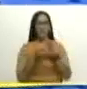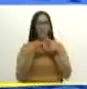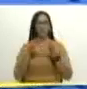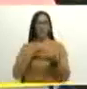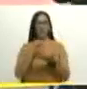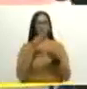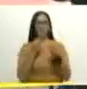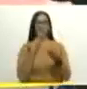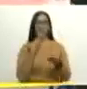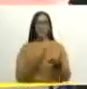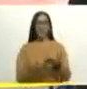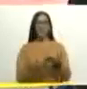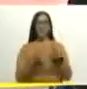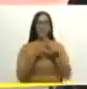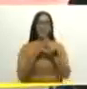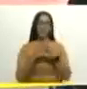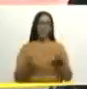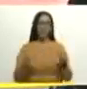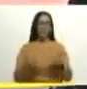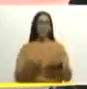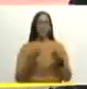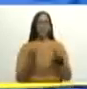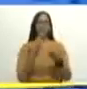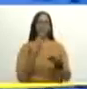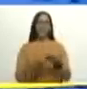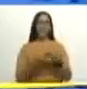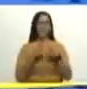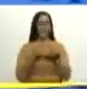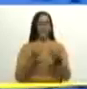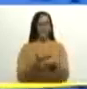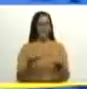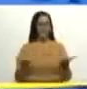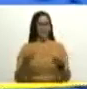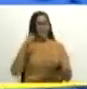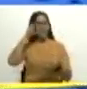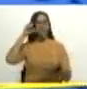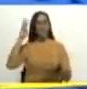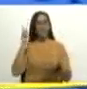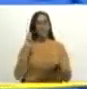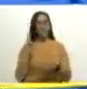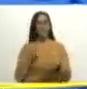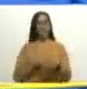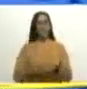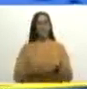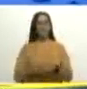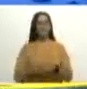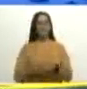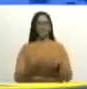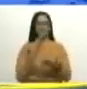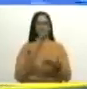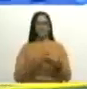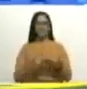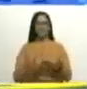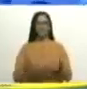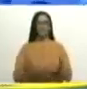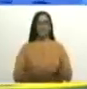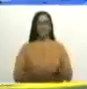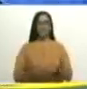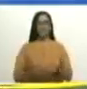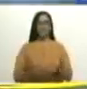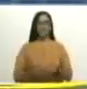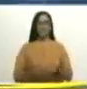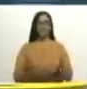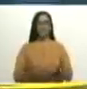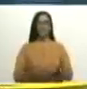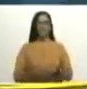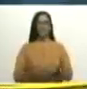nacional. Muchas gracias a todos y muchas gracias a todas. Que Dios bendiga a Venezuela. Muchas gracias. Por su